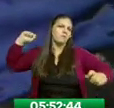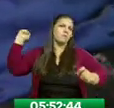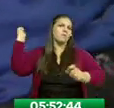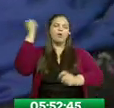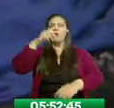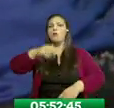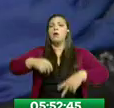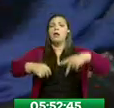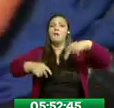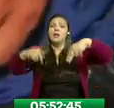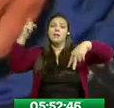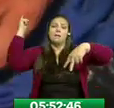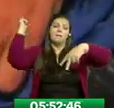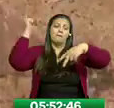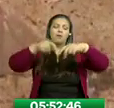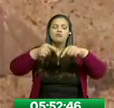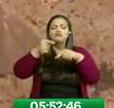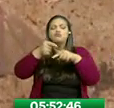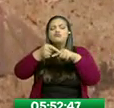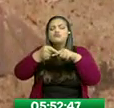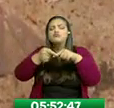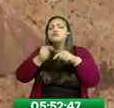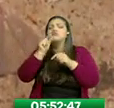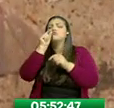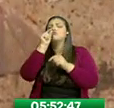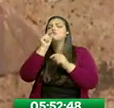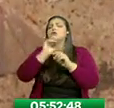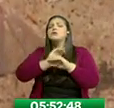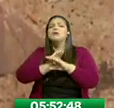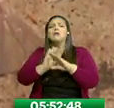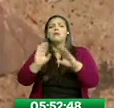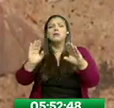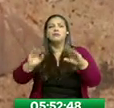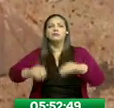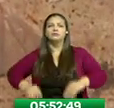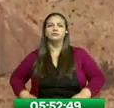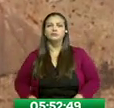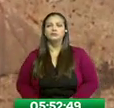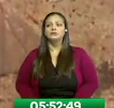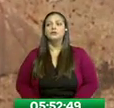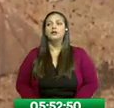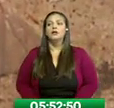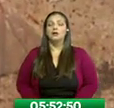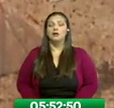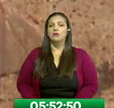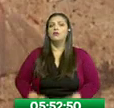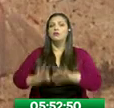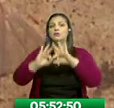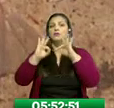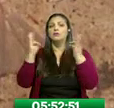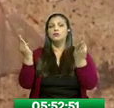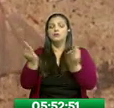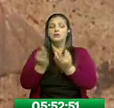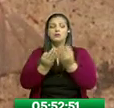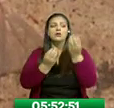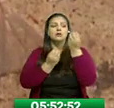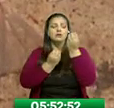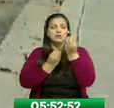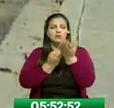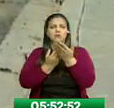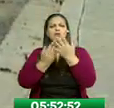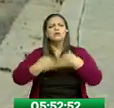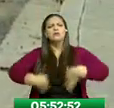que le hincó a venir. Ahora sus allegados señalan que en el proceso que se sigue en su contra se debe investigar